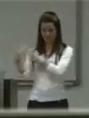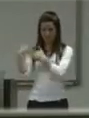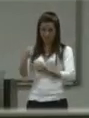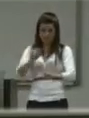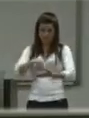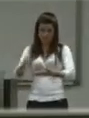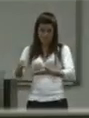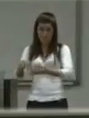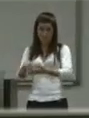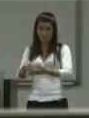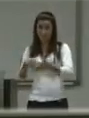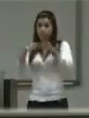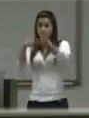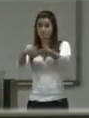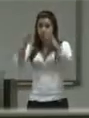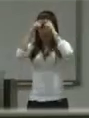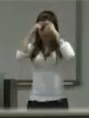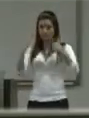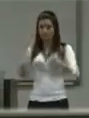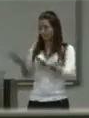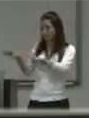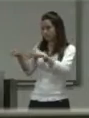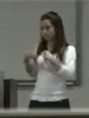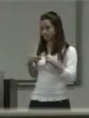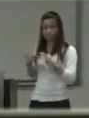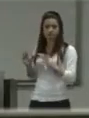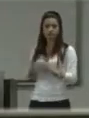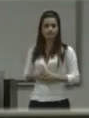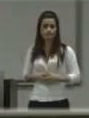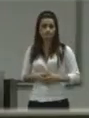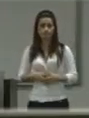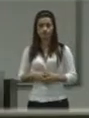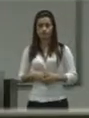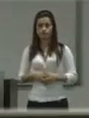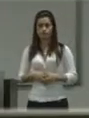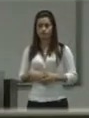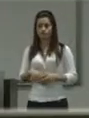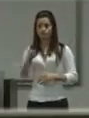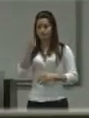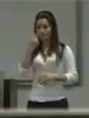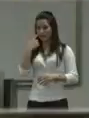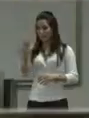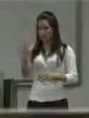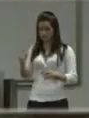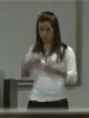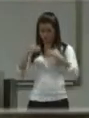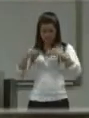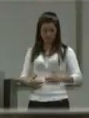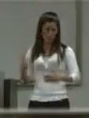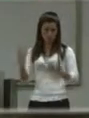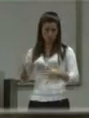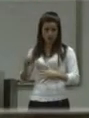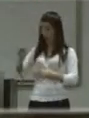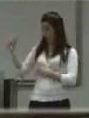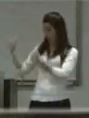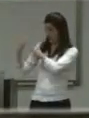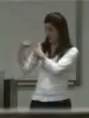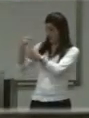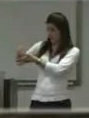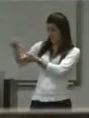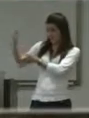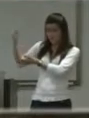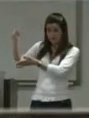gobierno para el Estado sí se considera una decisión válida jurídicamente se considera que técnicamente de consentimiento Sin embargo Esto